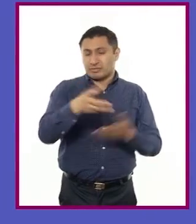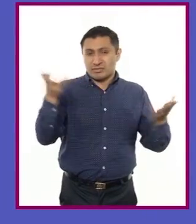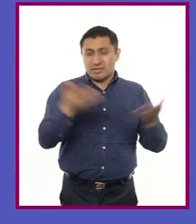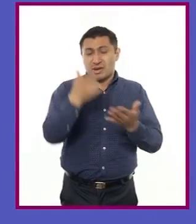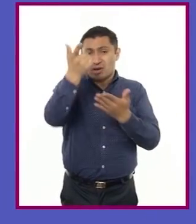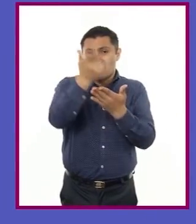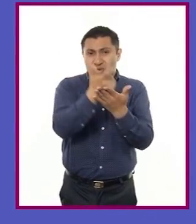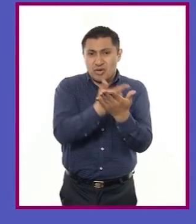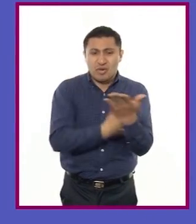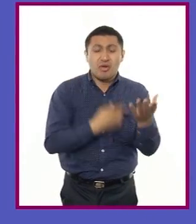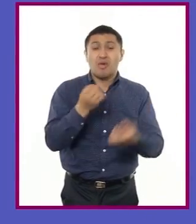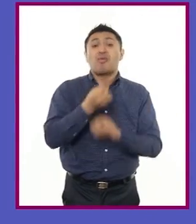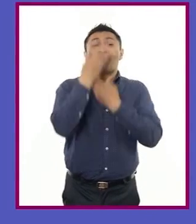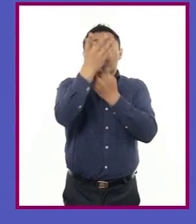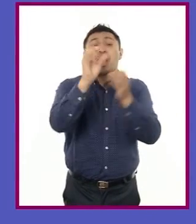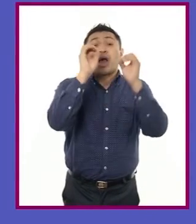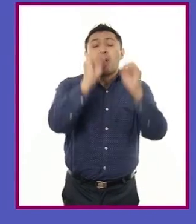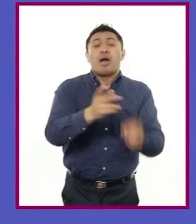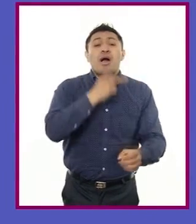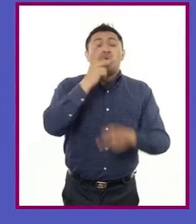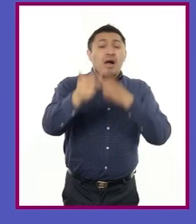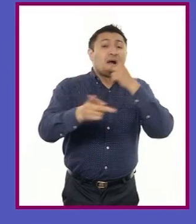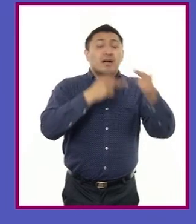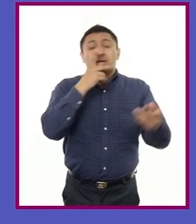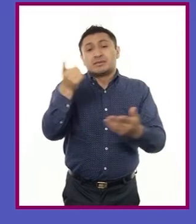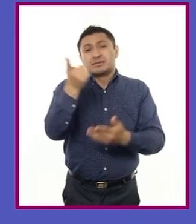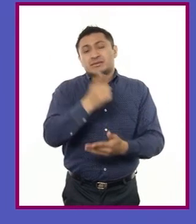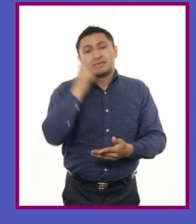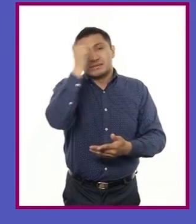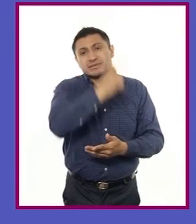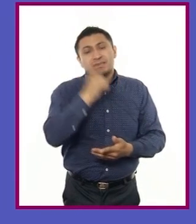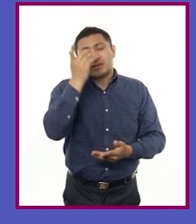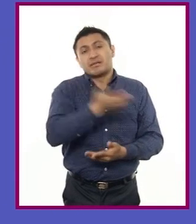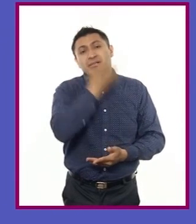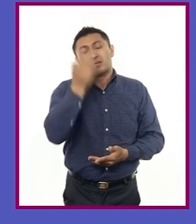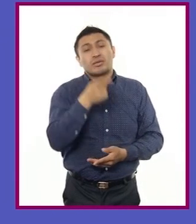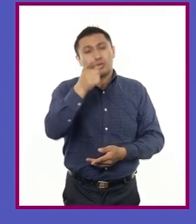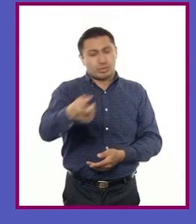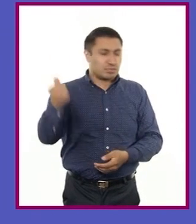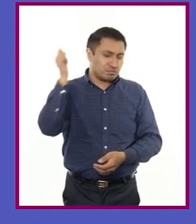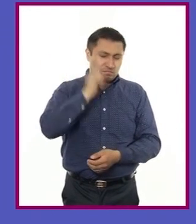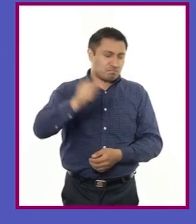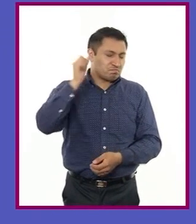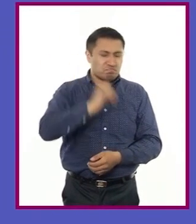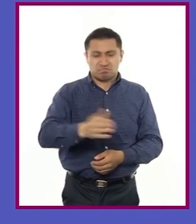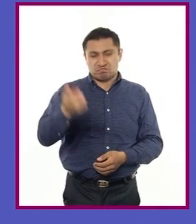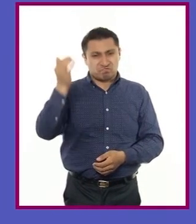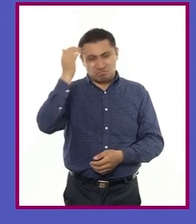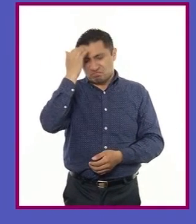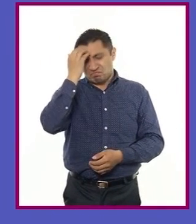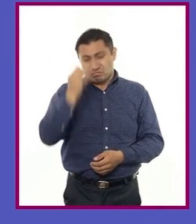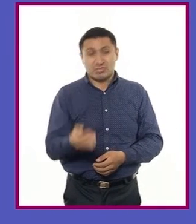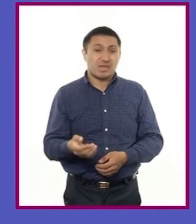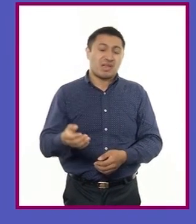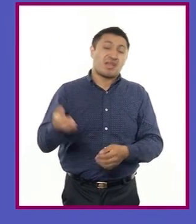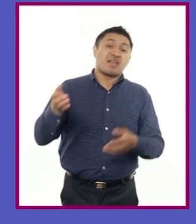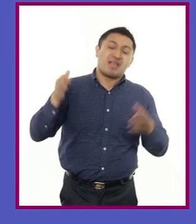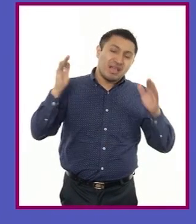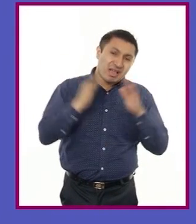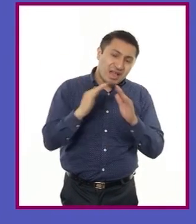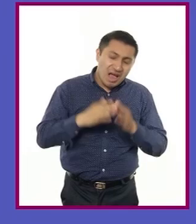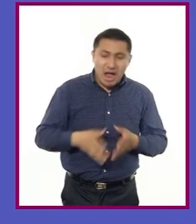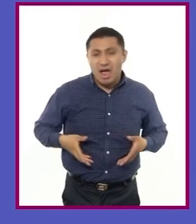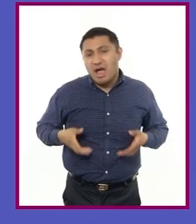lista de expresiones o palabras del lenguaje coloquial que escuchan con frecuencia, ya sea en su casa, la calle o